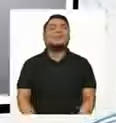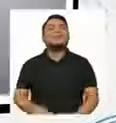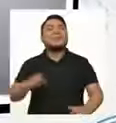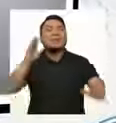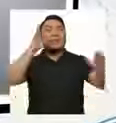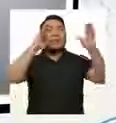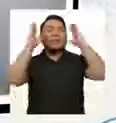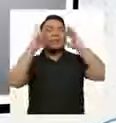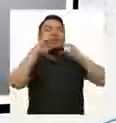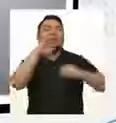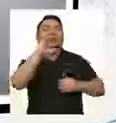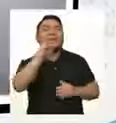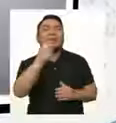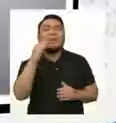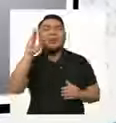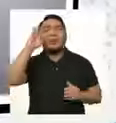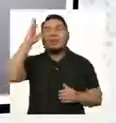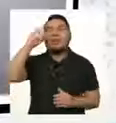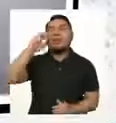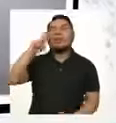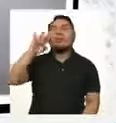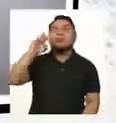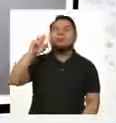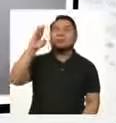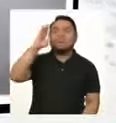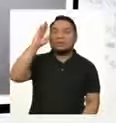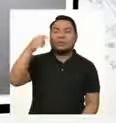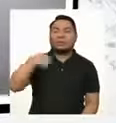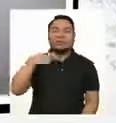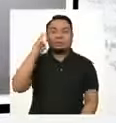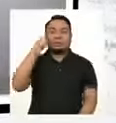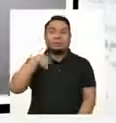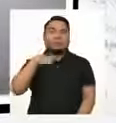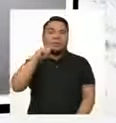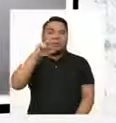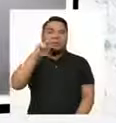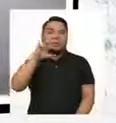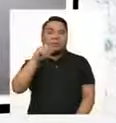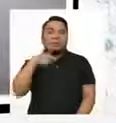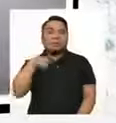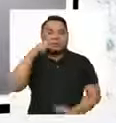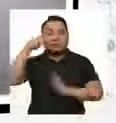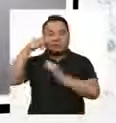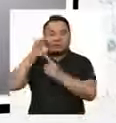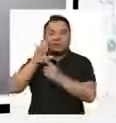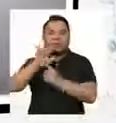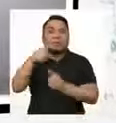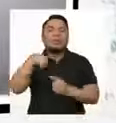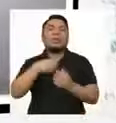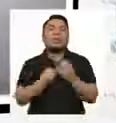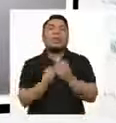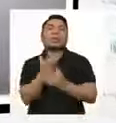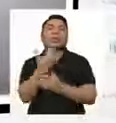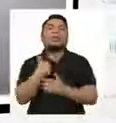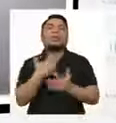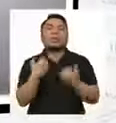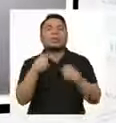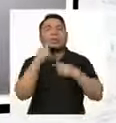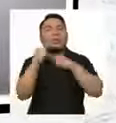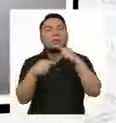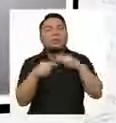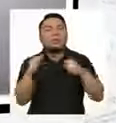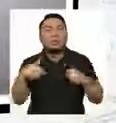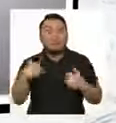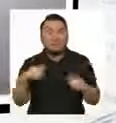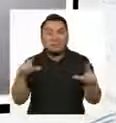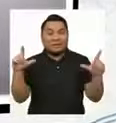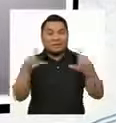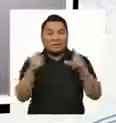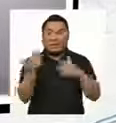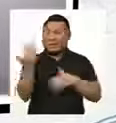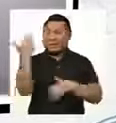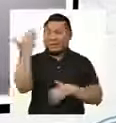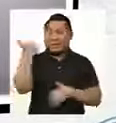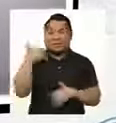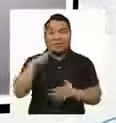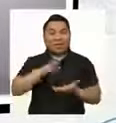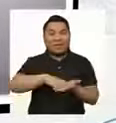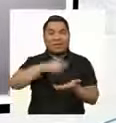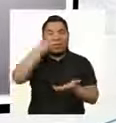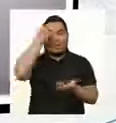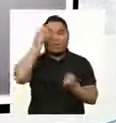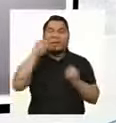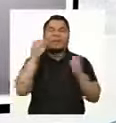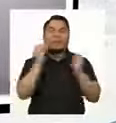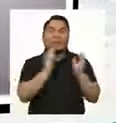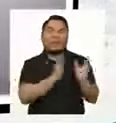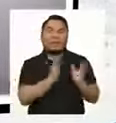Hola Rodrigo, hola profesor Emerson, me llamo Lorelai y envío este video desde Arequipa. Quería contarles que como en programas anteriores ya aprendimos